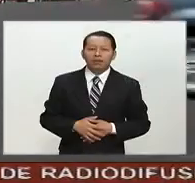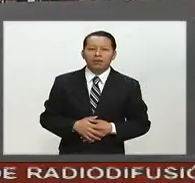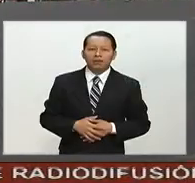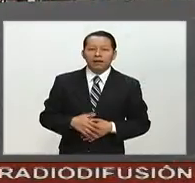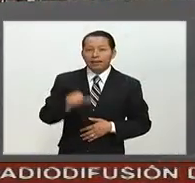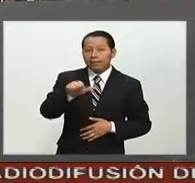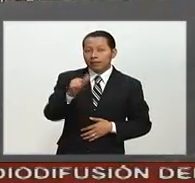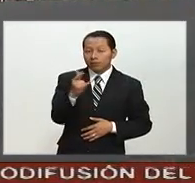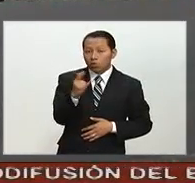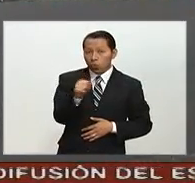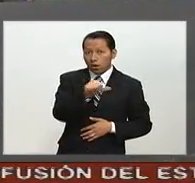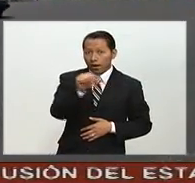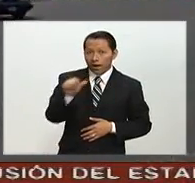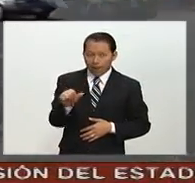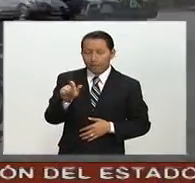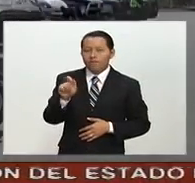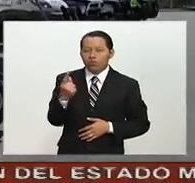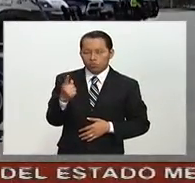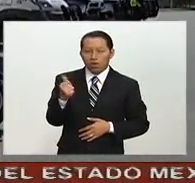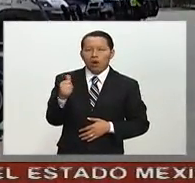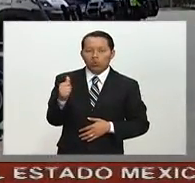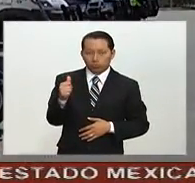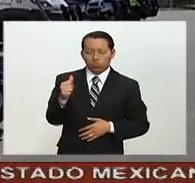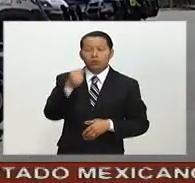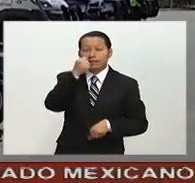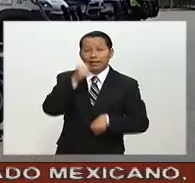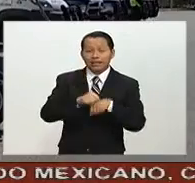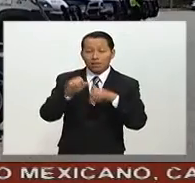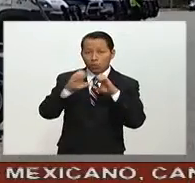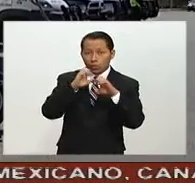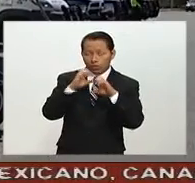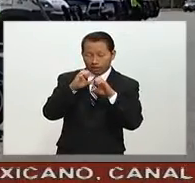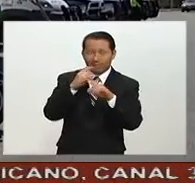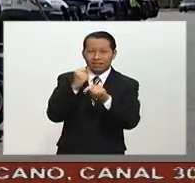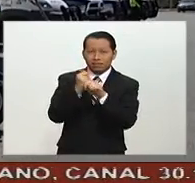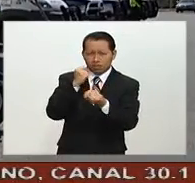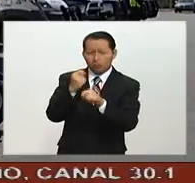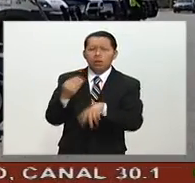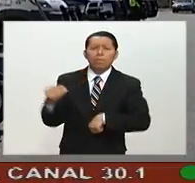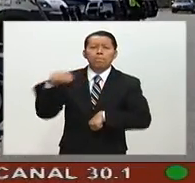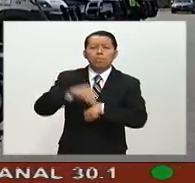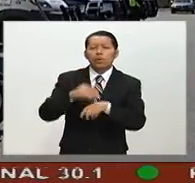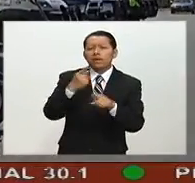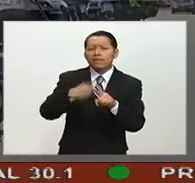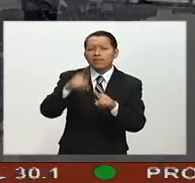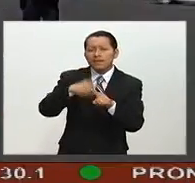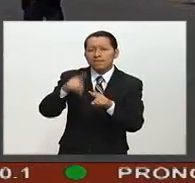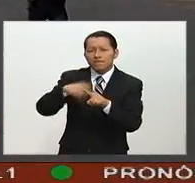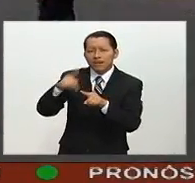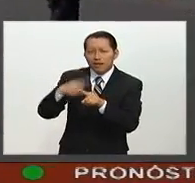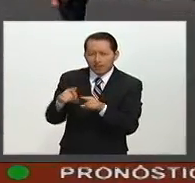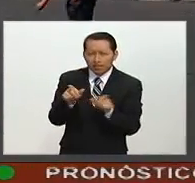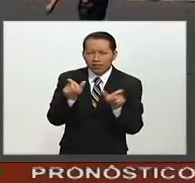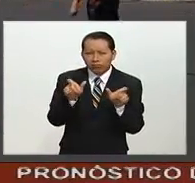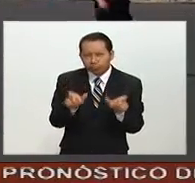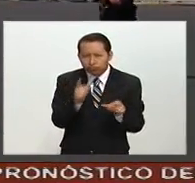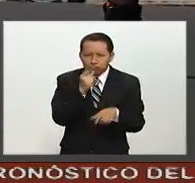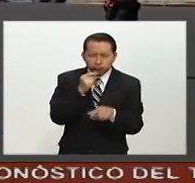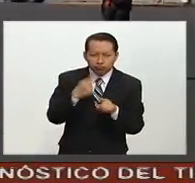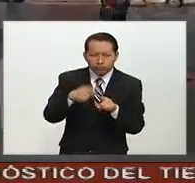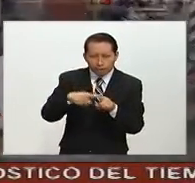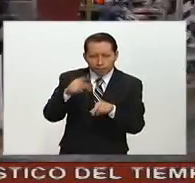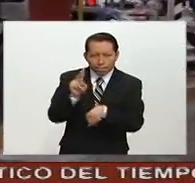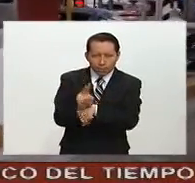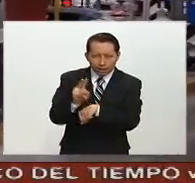Del 16 de julio al 21 de agosto, la Secretaría de Comunicaciones y Transportes implementará diversos operativos por vacaciones de verano. Uno de